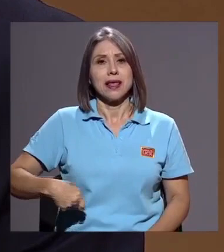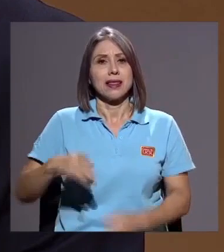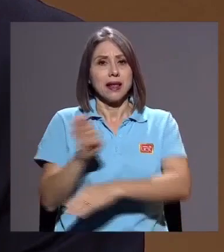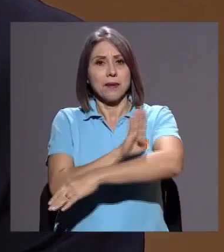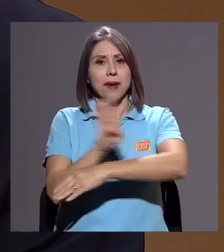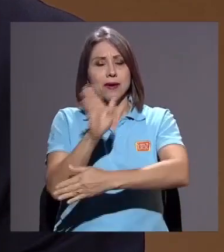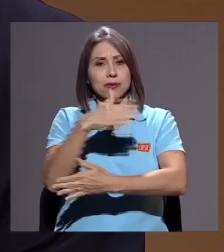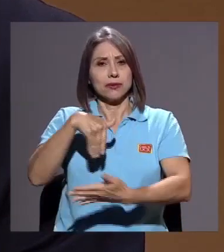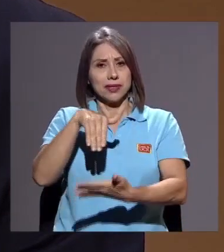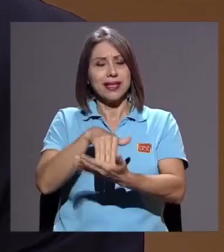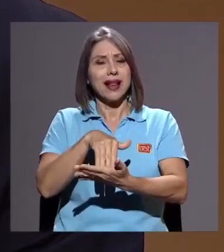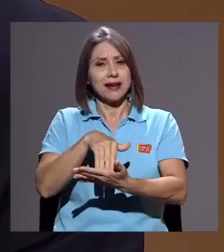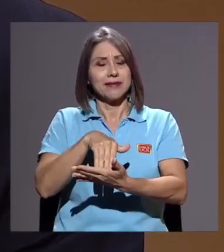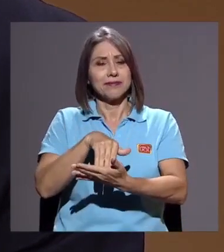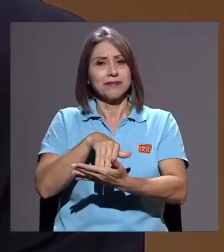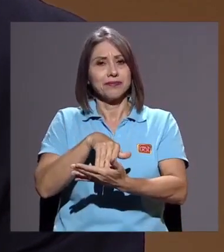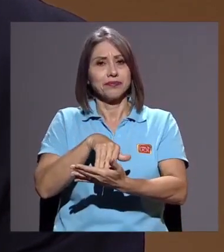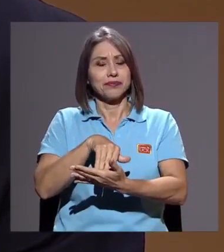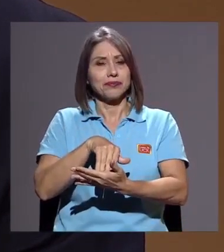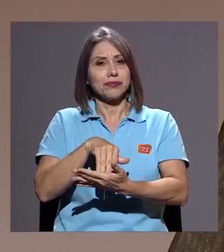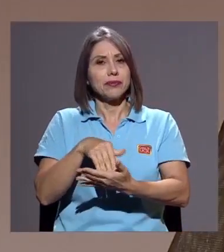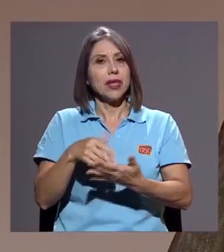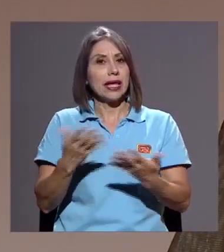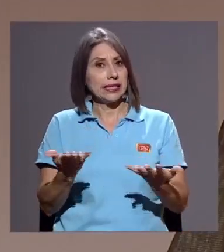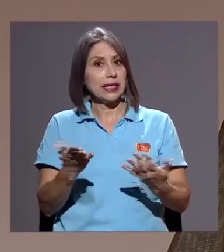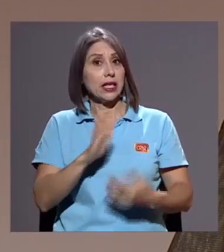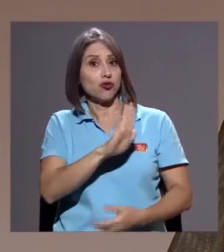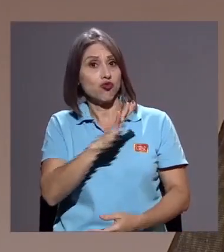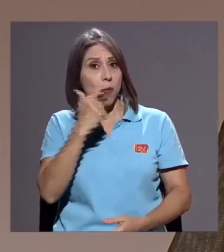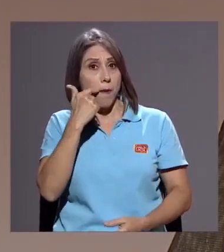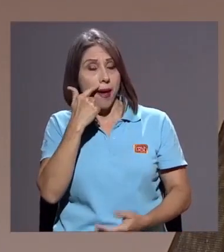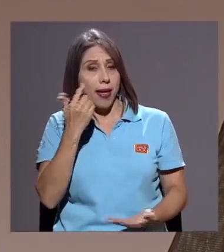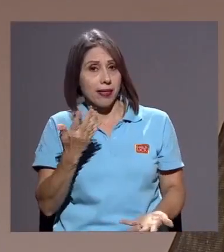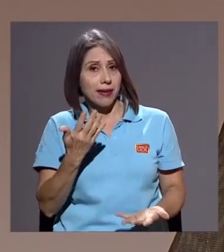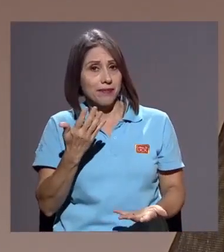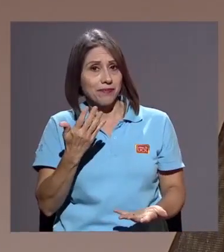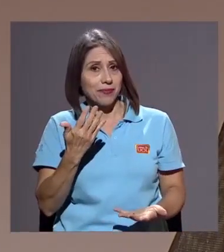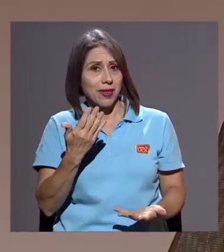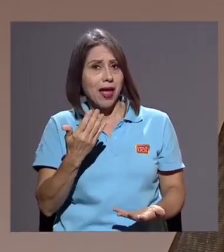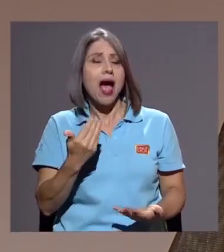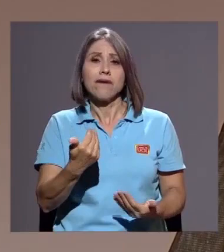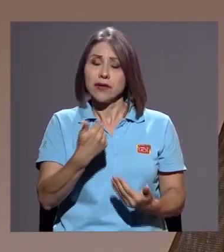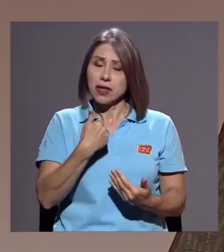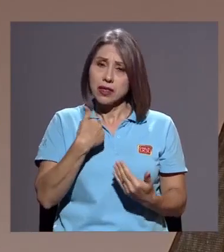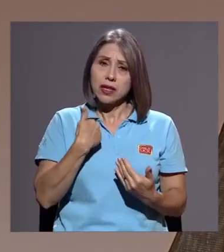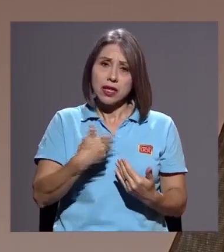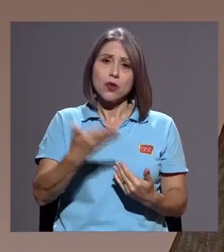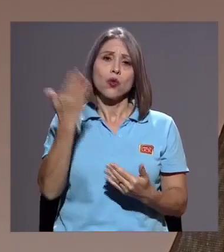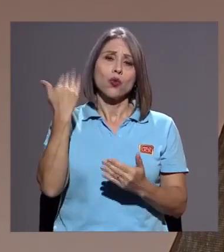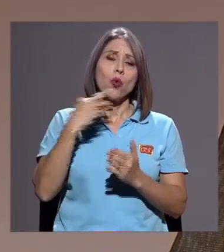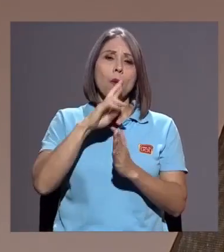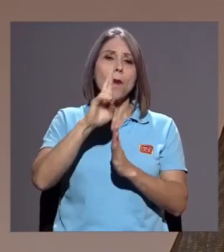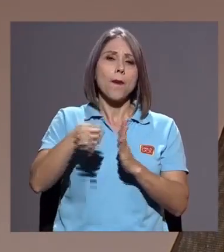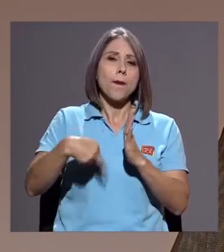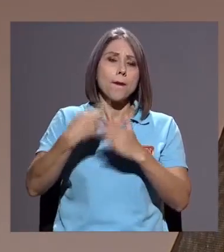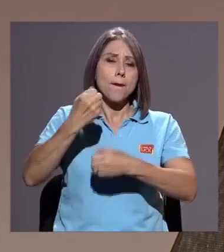Banco Central es que su padre había tenido un papel importante,